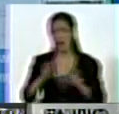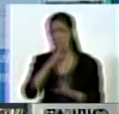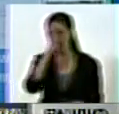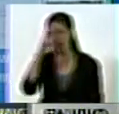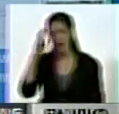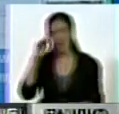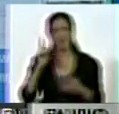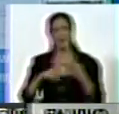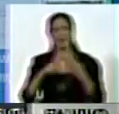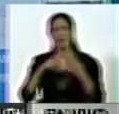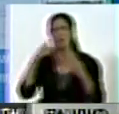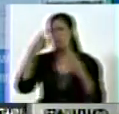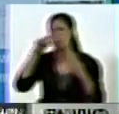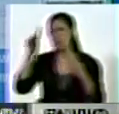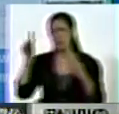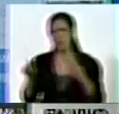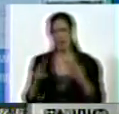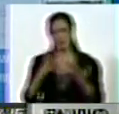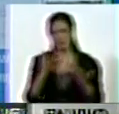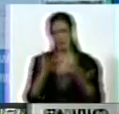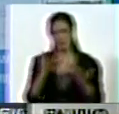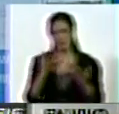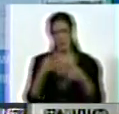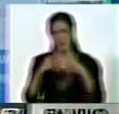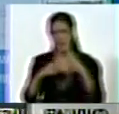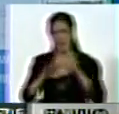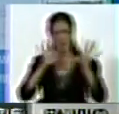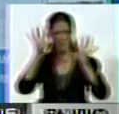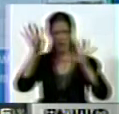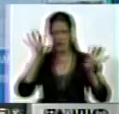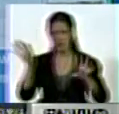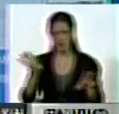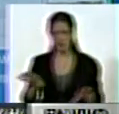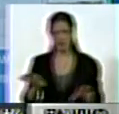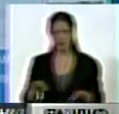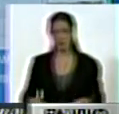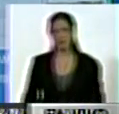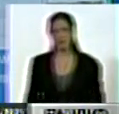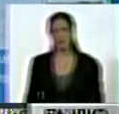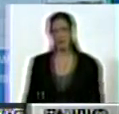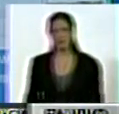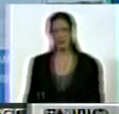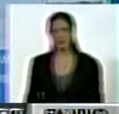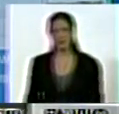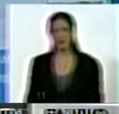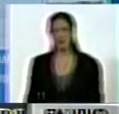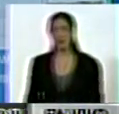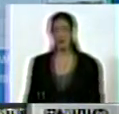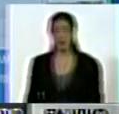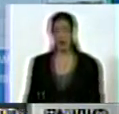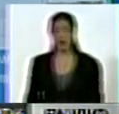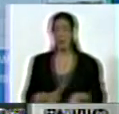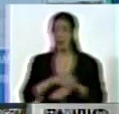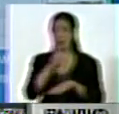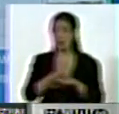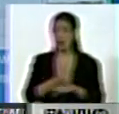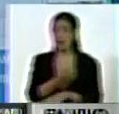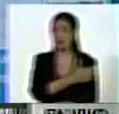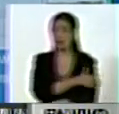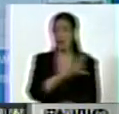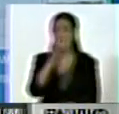Bueno, un agente infiltrado por la oposición